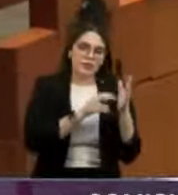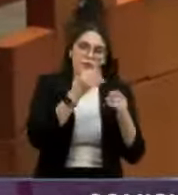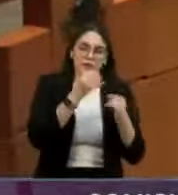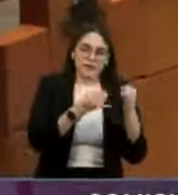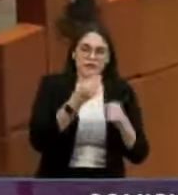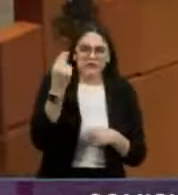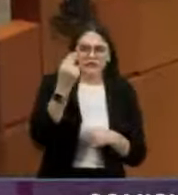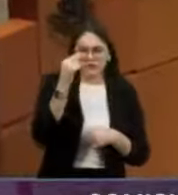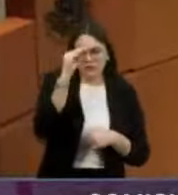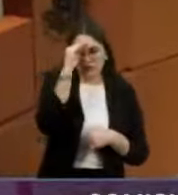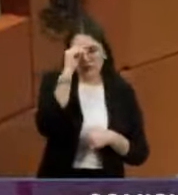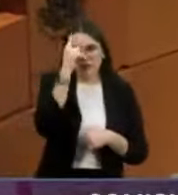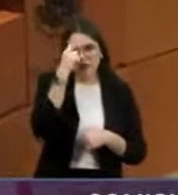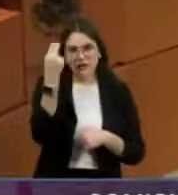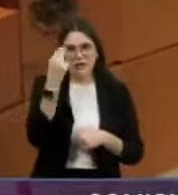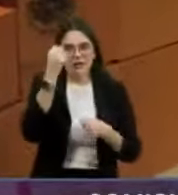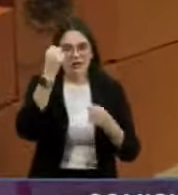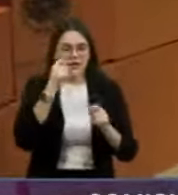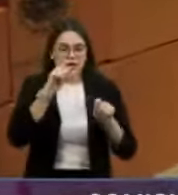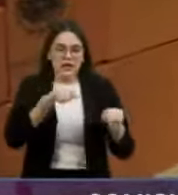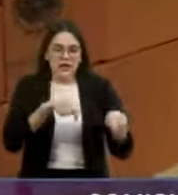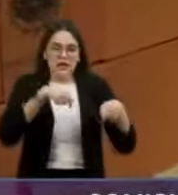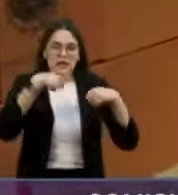para garantizar